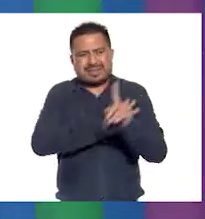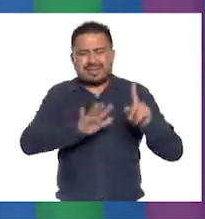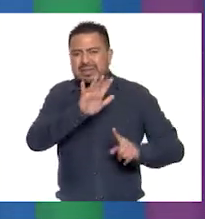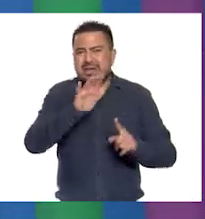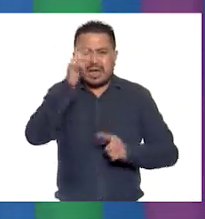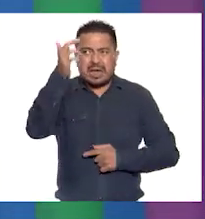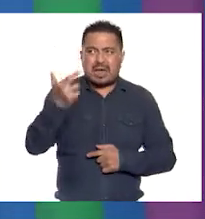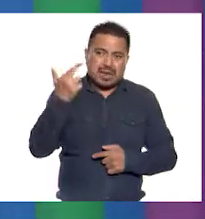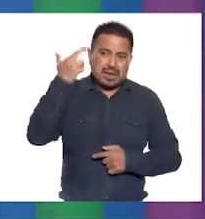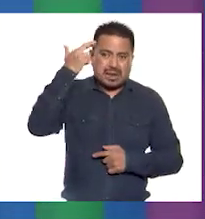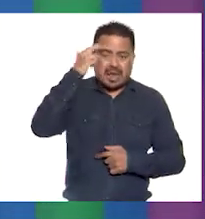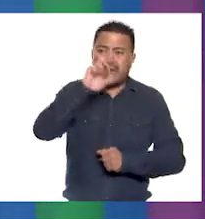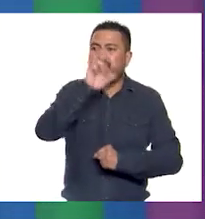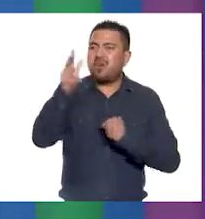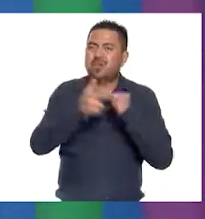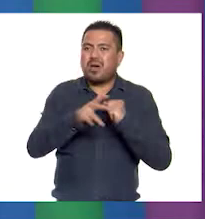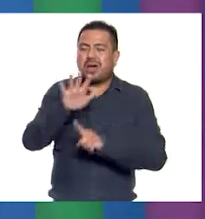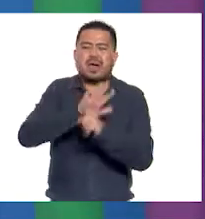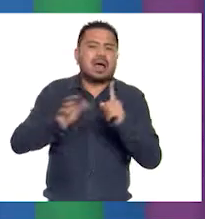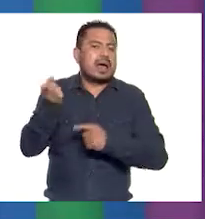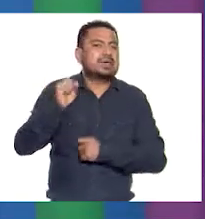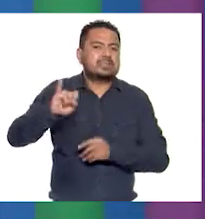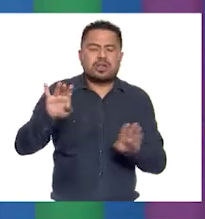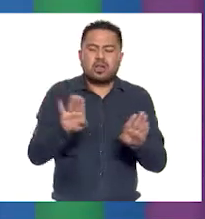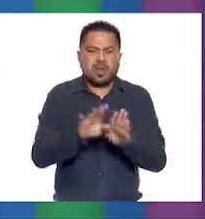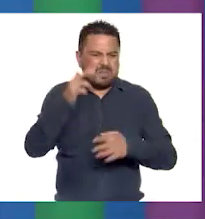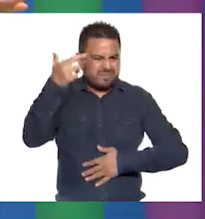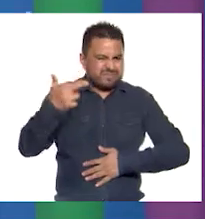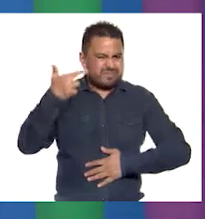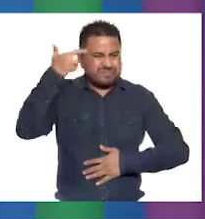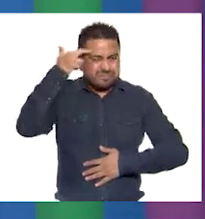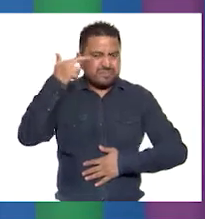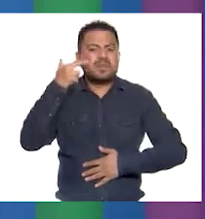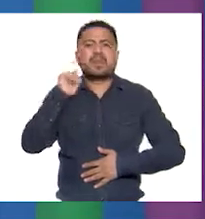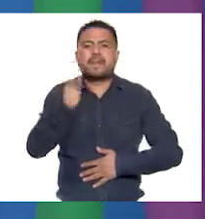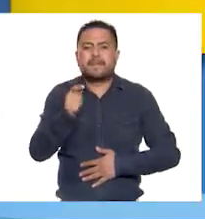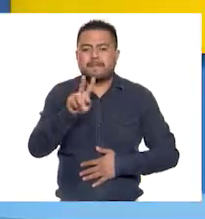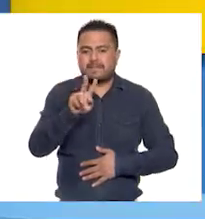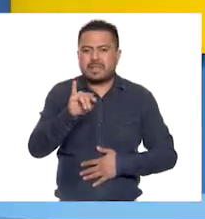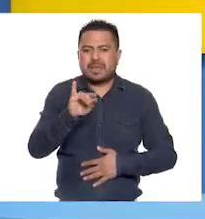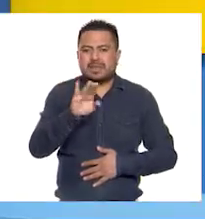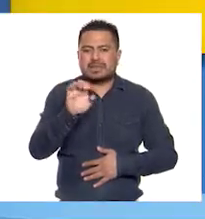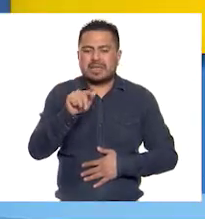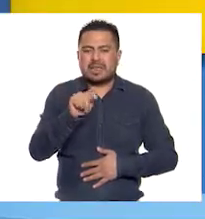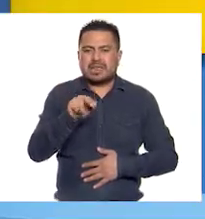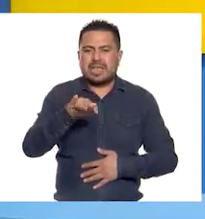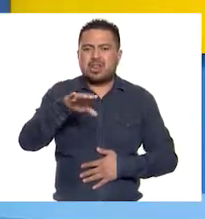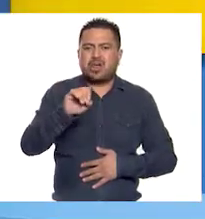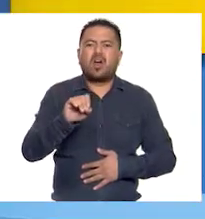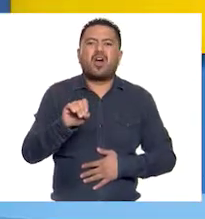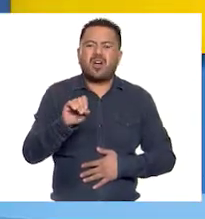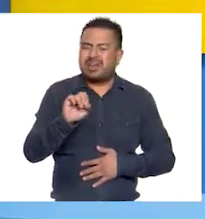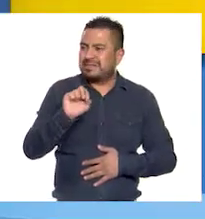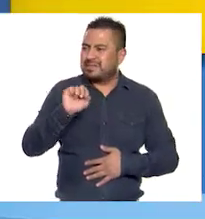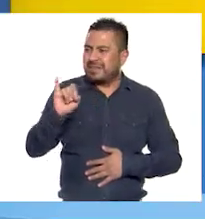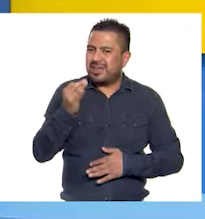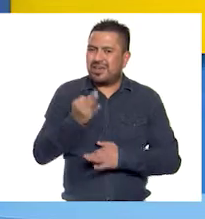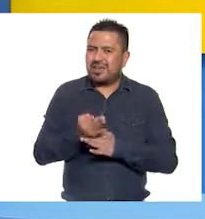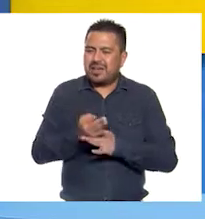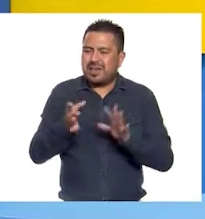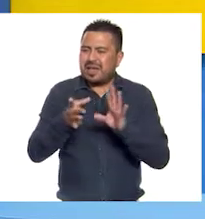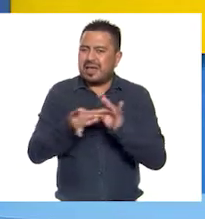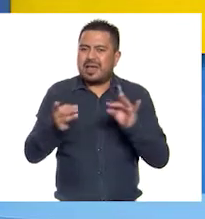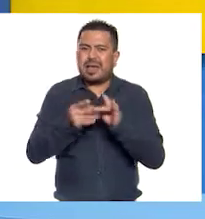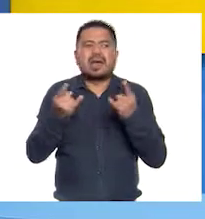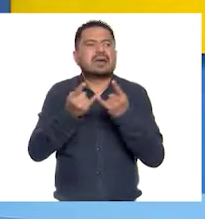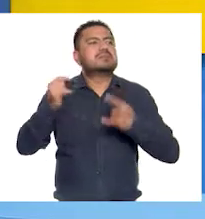los reyes feudales de Europa, así como con los emperadores del Imperio Bizantino. Sí, como nos ha señalado la